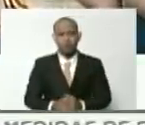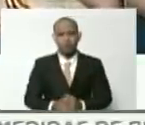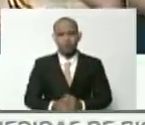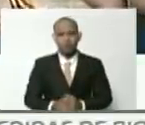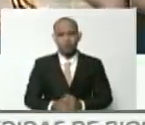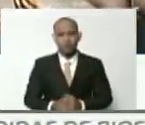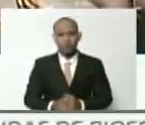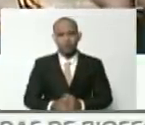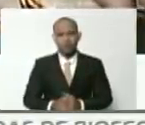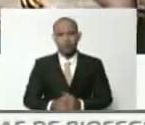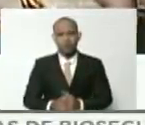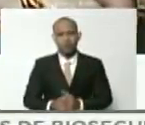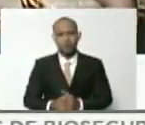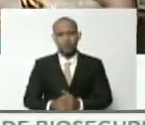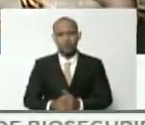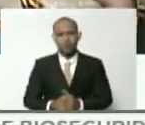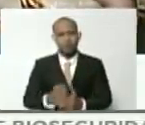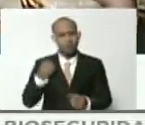enfrentando situaciones